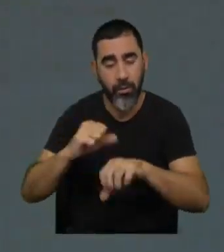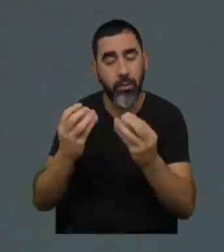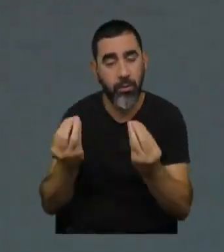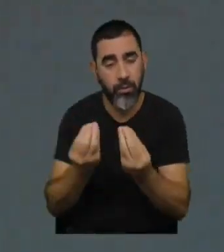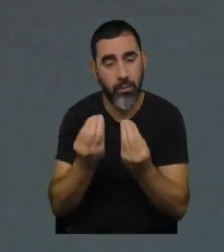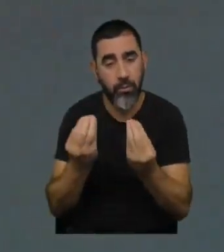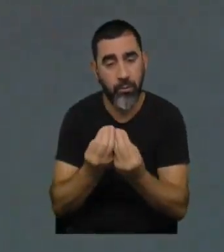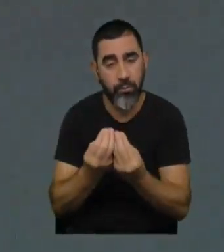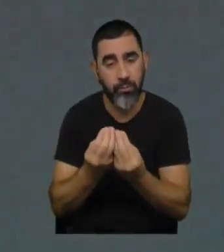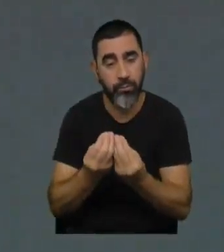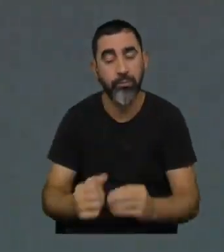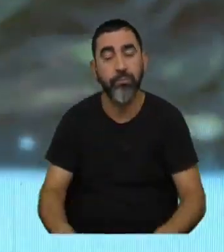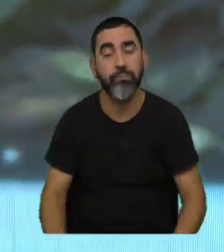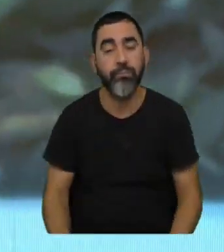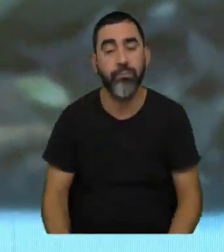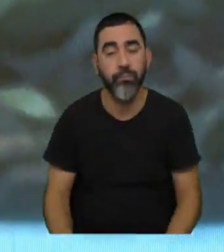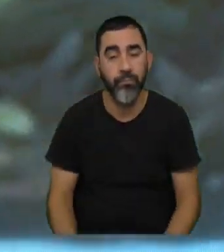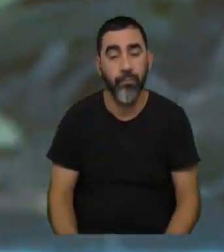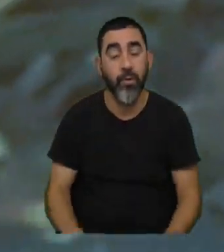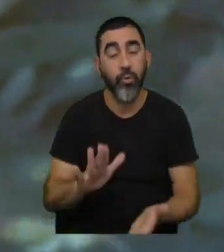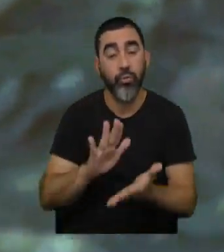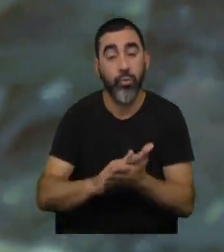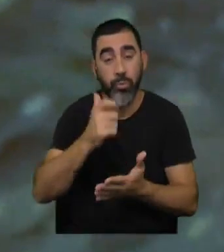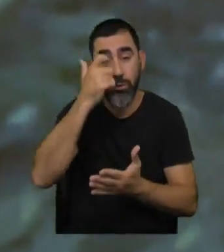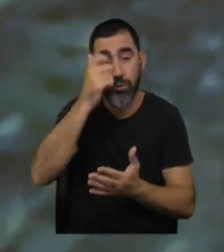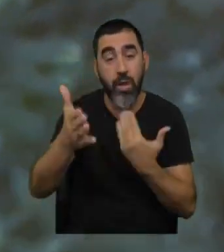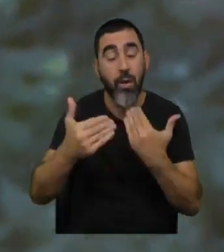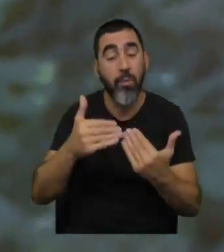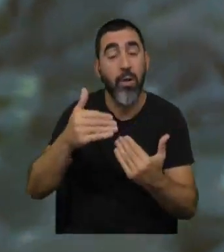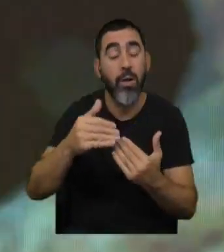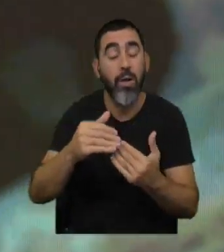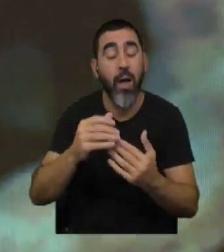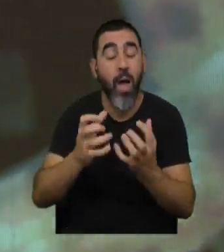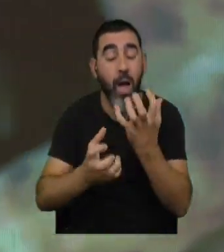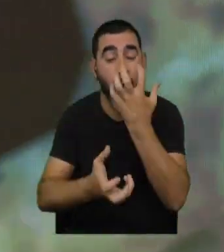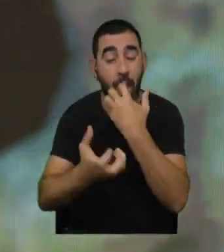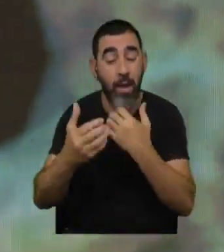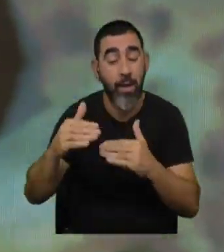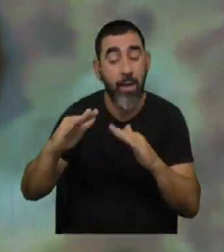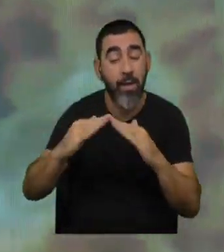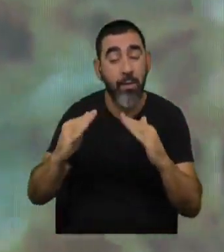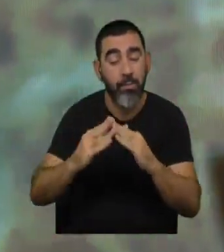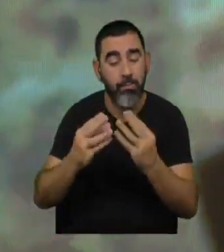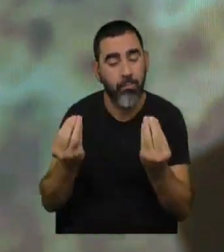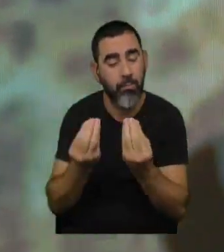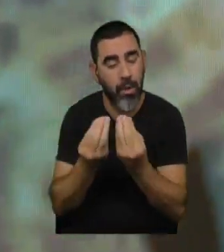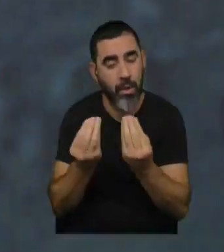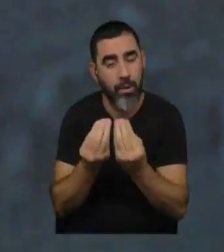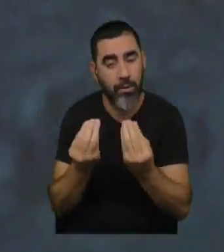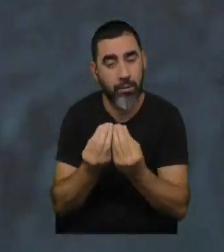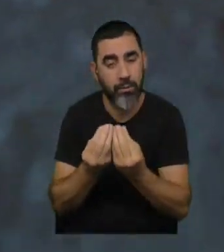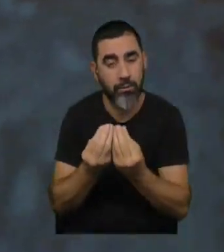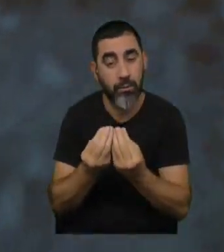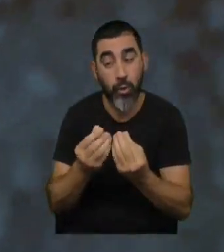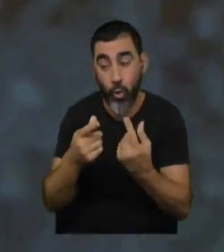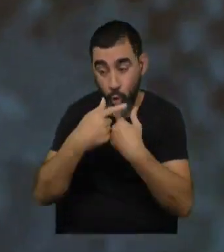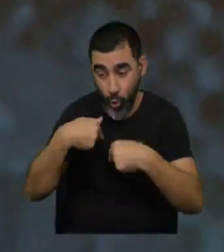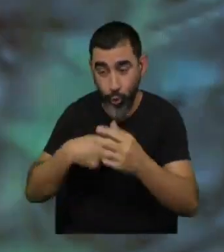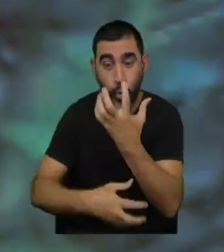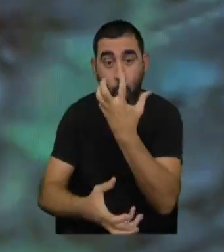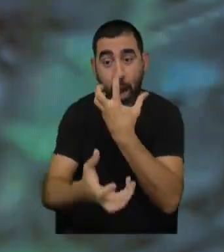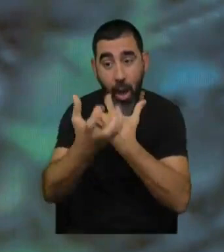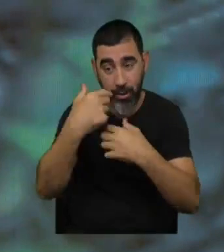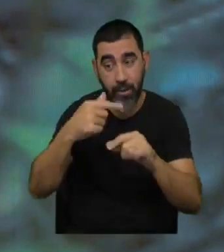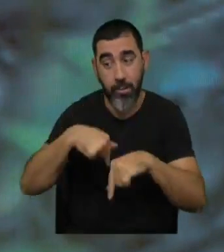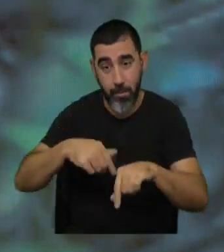ir al archivo de Sobreciencia y encontrar, por ejemplo, el día que hablamos de mascotismo. Es brutal. Somos unos animales, pero en el peor